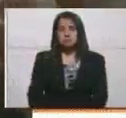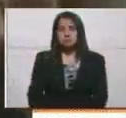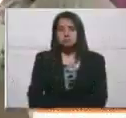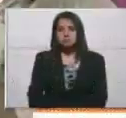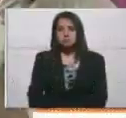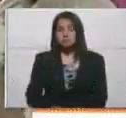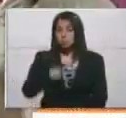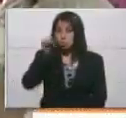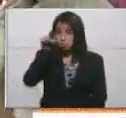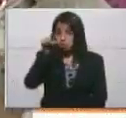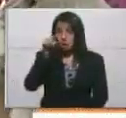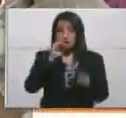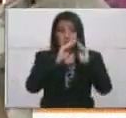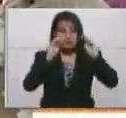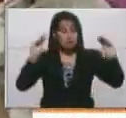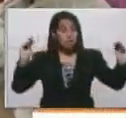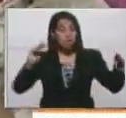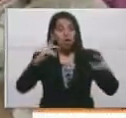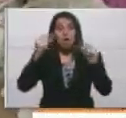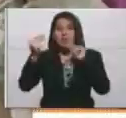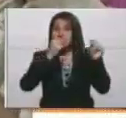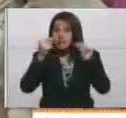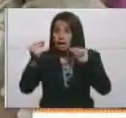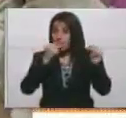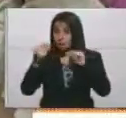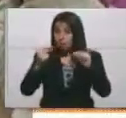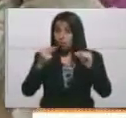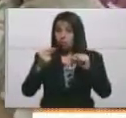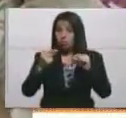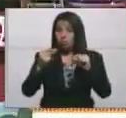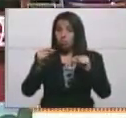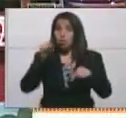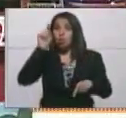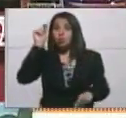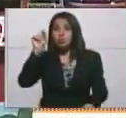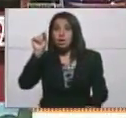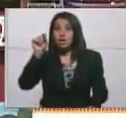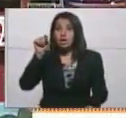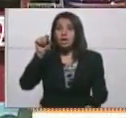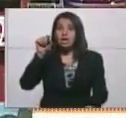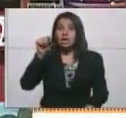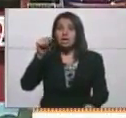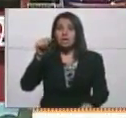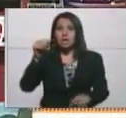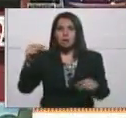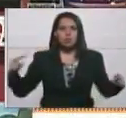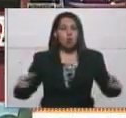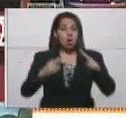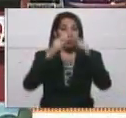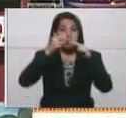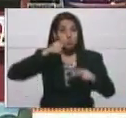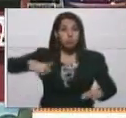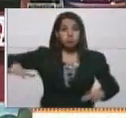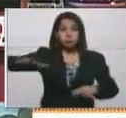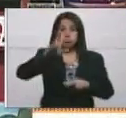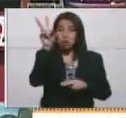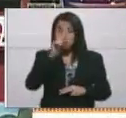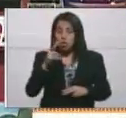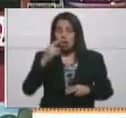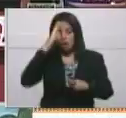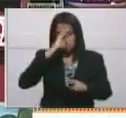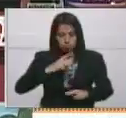Usted ha hecho el llamado al diálogo. Usted ha hecho el llamado a que nos encontremos los venezolanos y nos